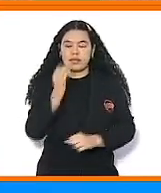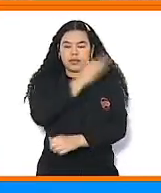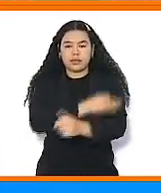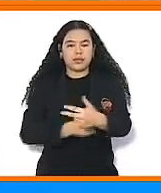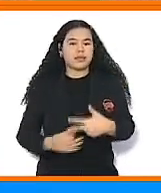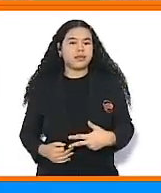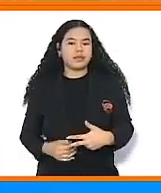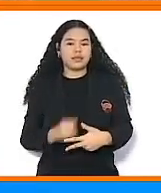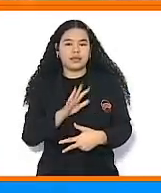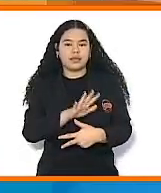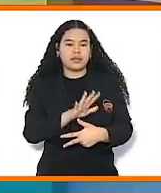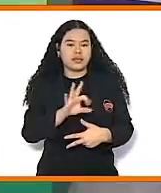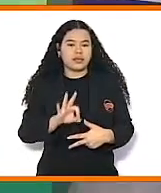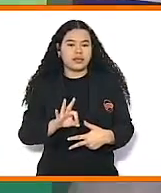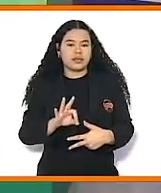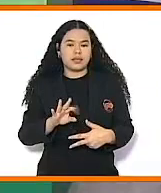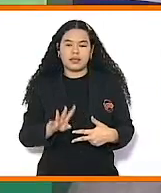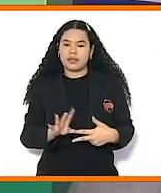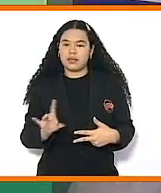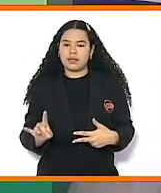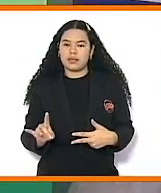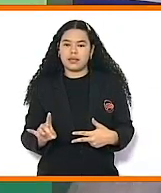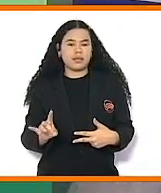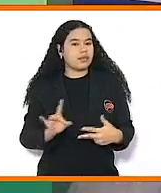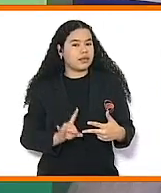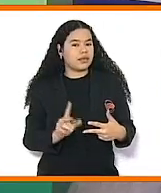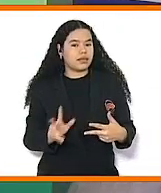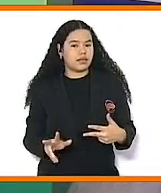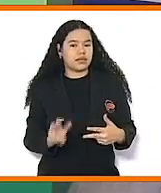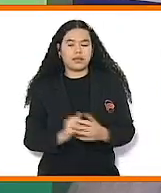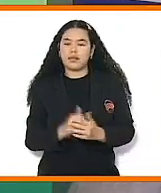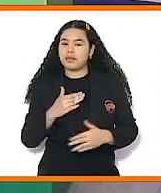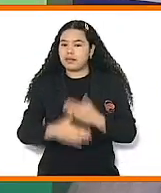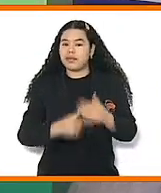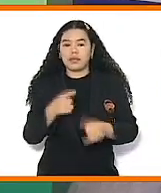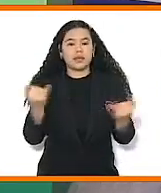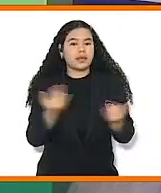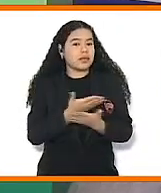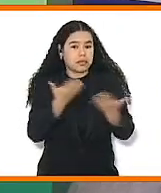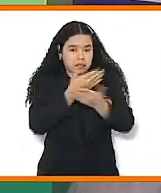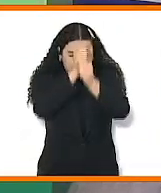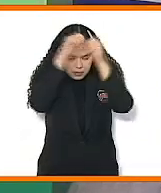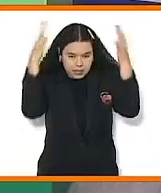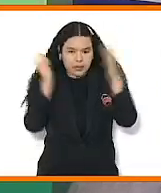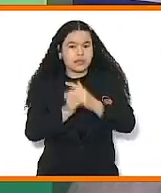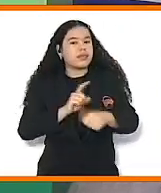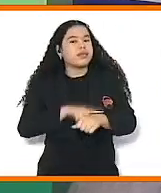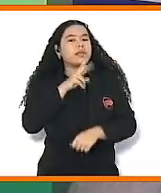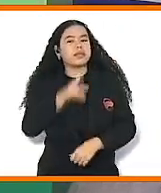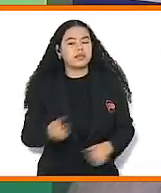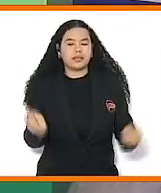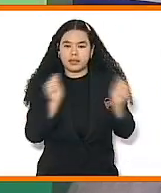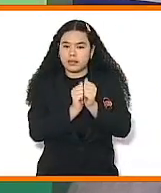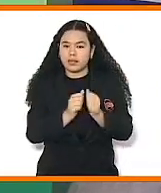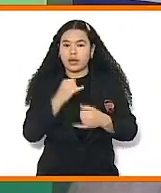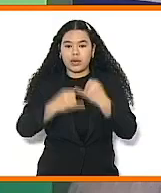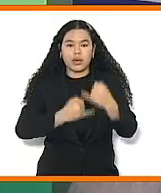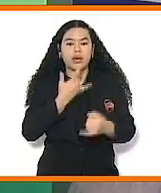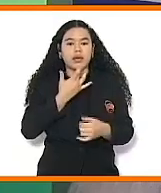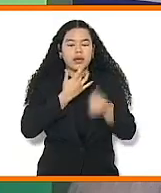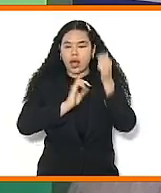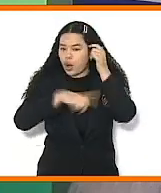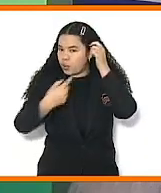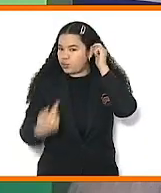son 59, 48 y 83. Ahora dime qué soñaste, porque llegó el momento de hacerlo realidad con nuestro juego